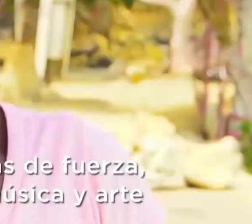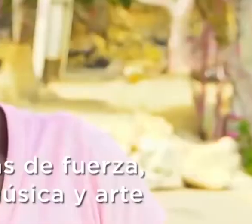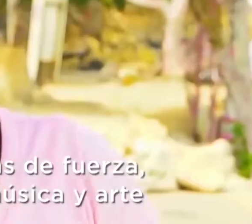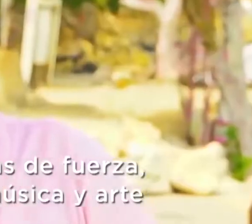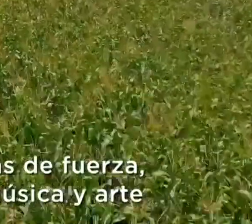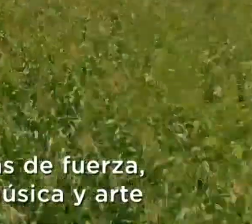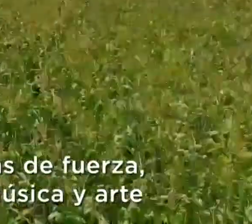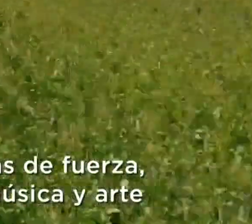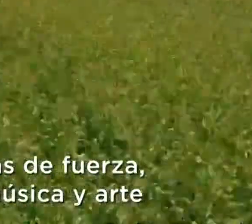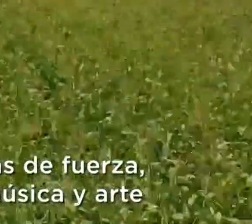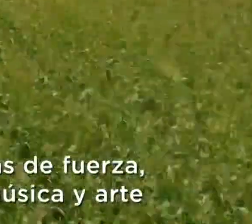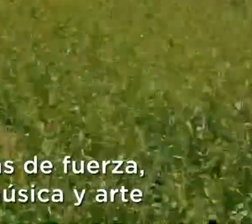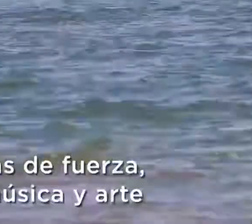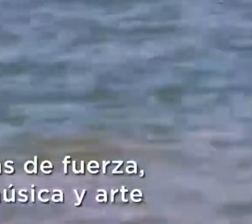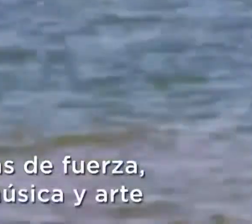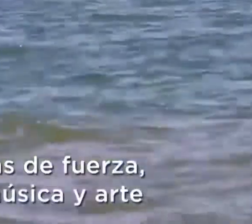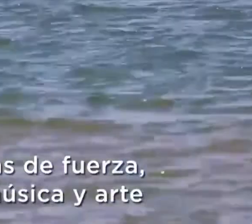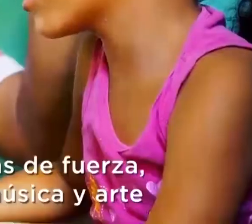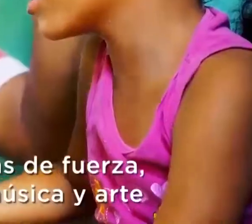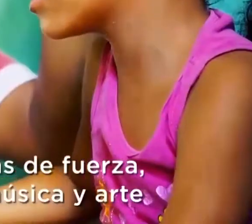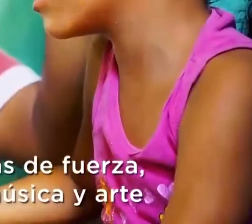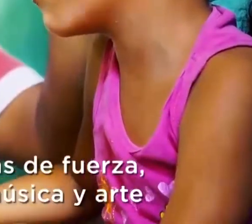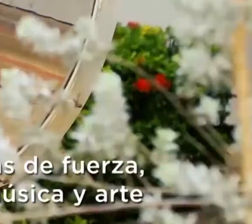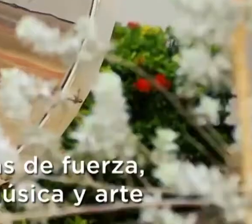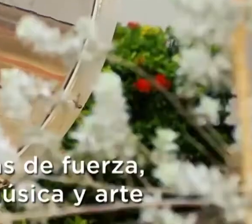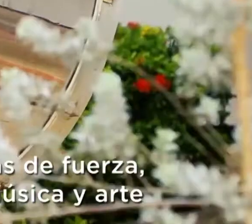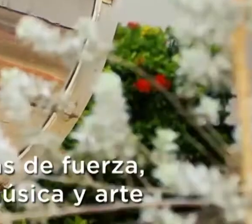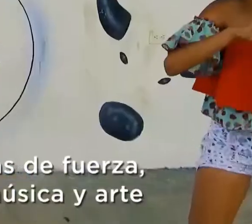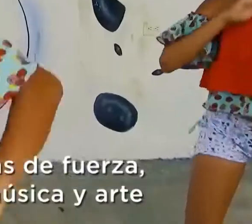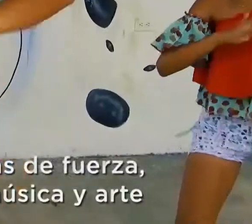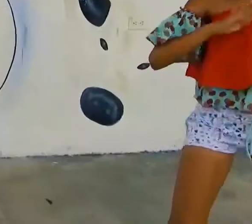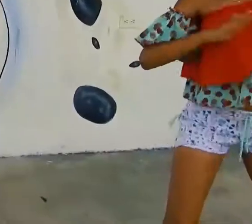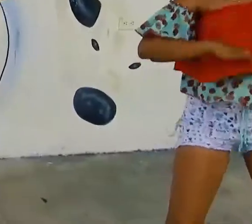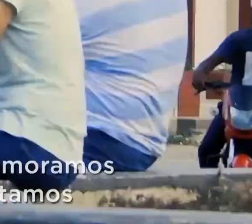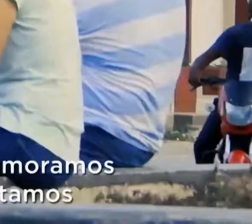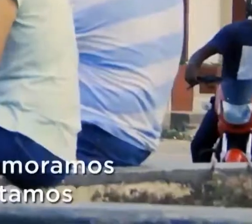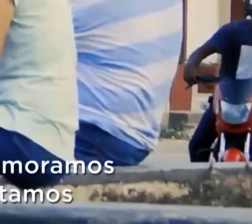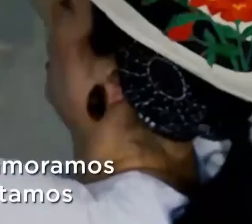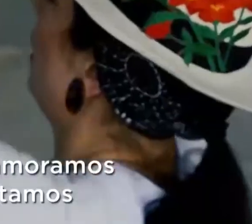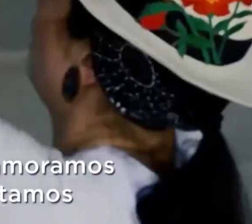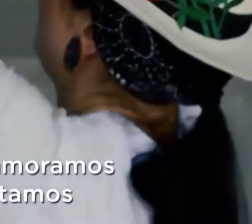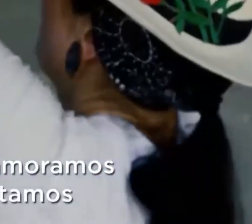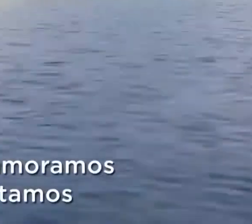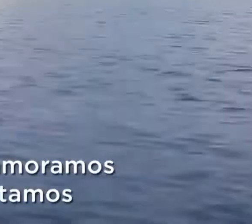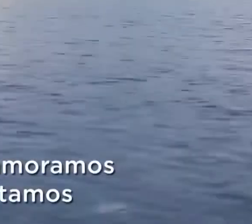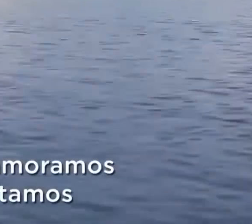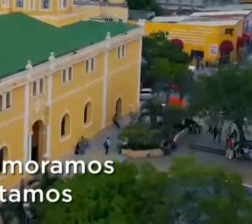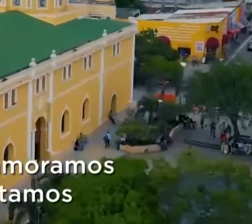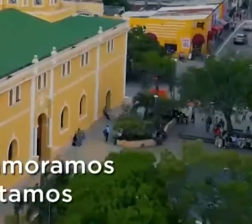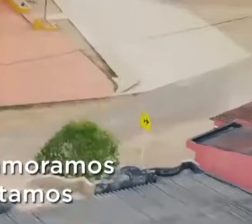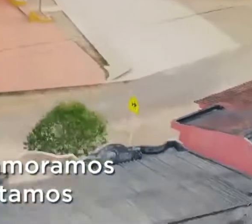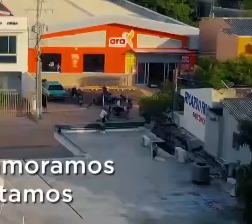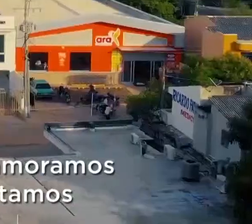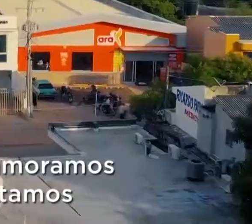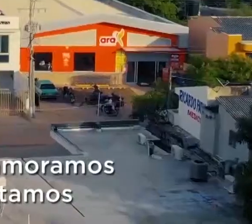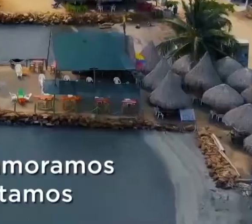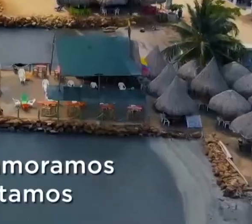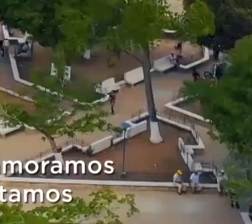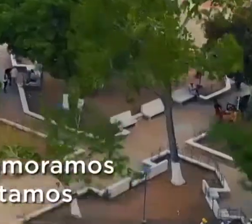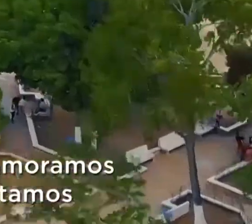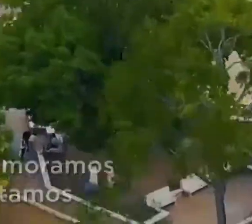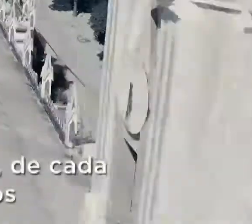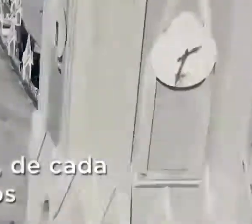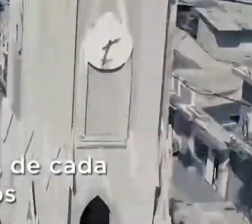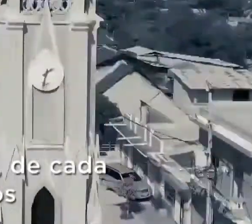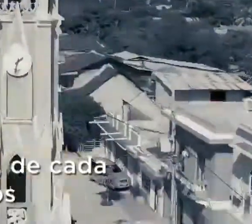miradas llenas de fuerza, agricultura, pesca, poemas, música y arte. Es esa tierra donde nos enamoramos de cada pueblo que